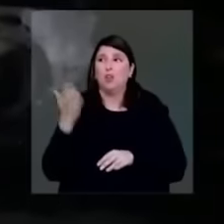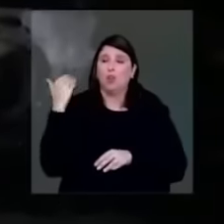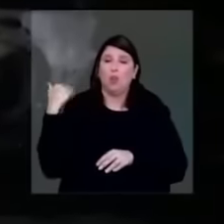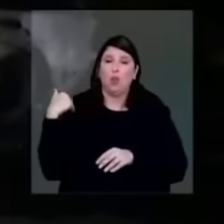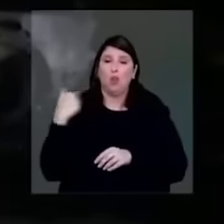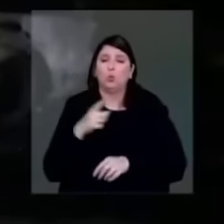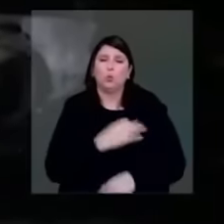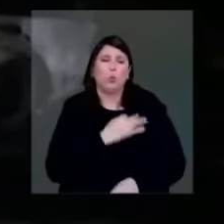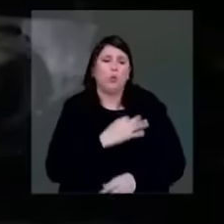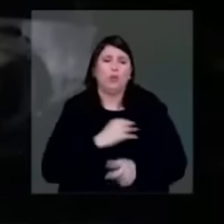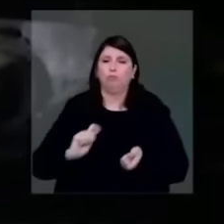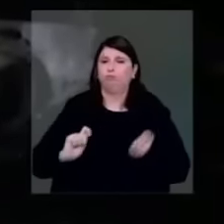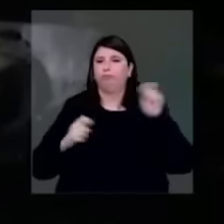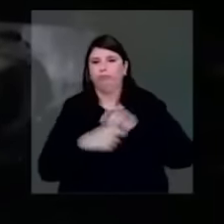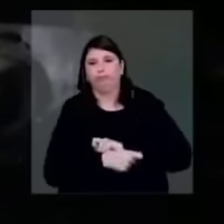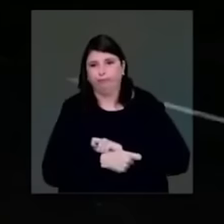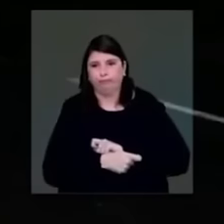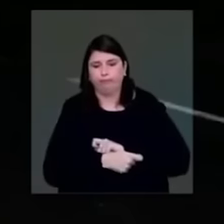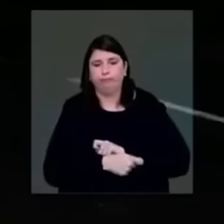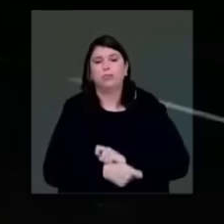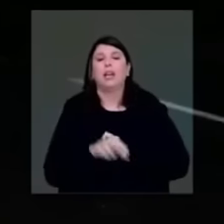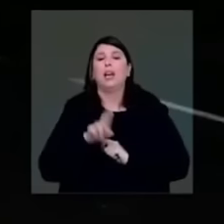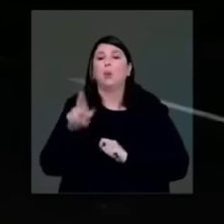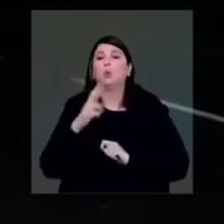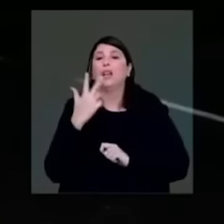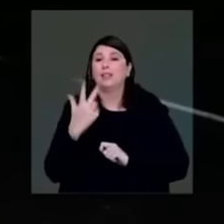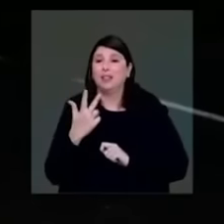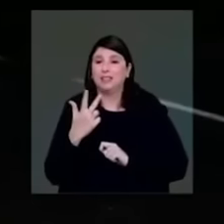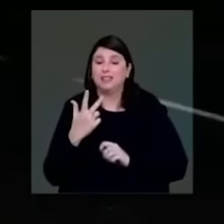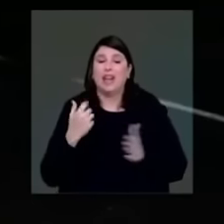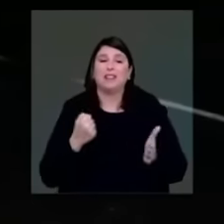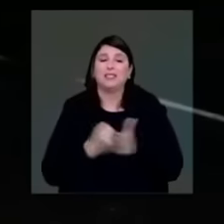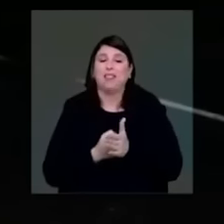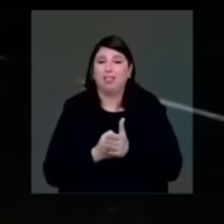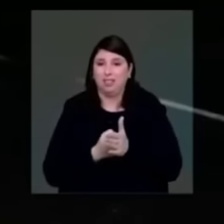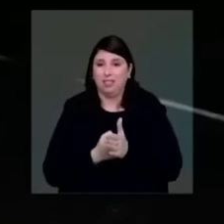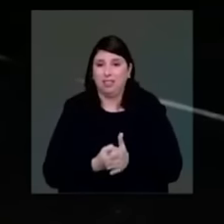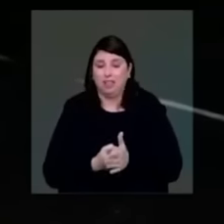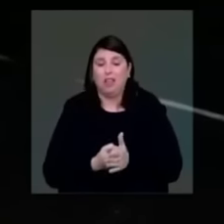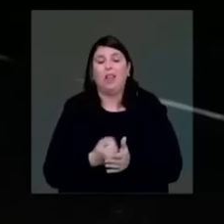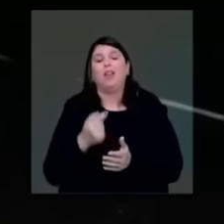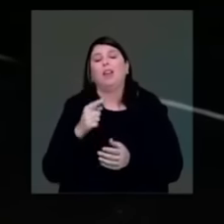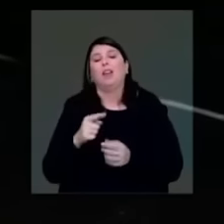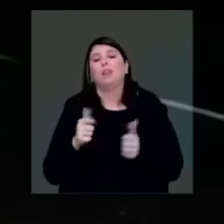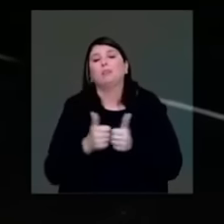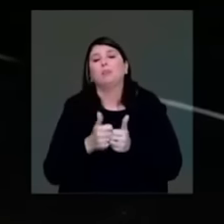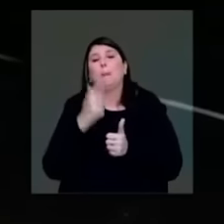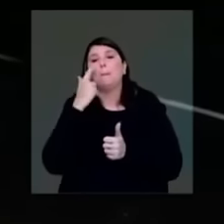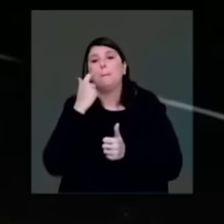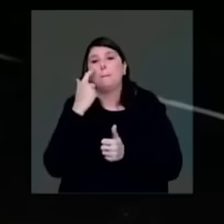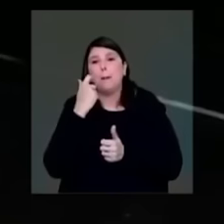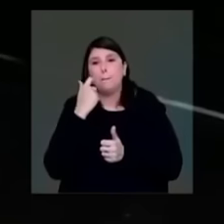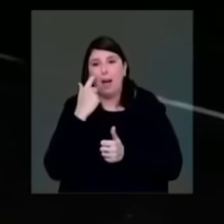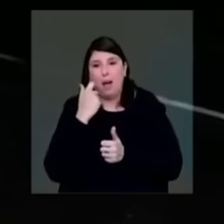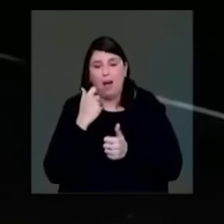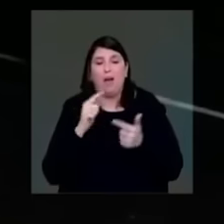kilómetro 565 de la Ruta 3, un accidente ocasionara que el auto en el que viajaba junto a su padre, el futbolista Charlie